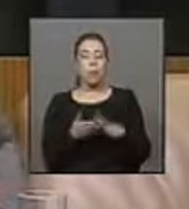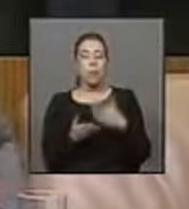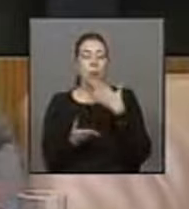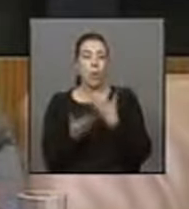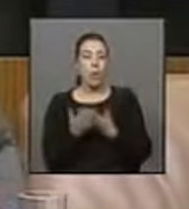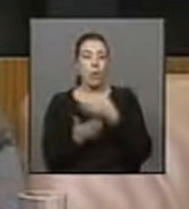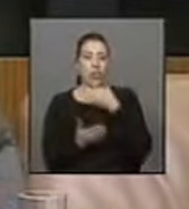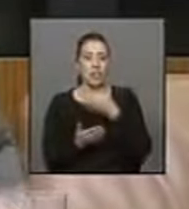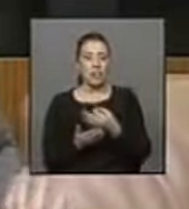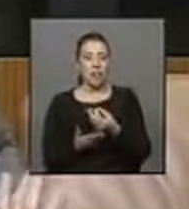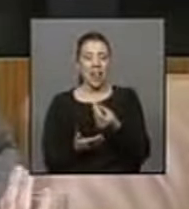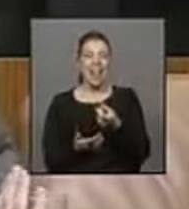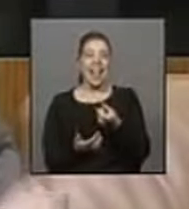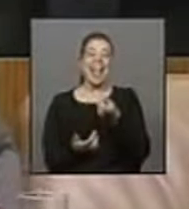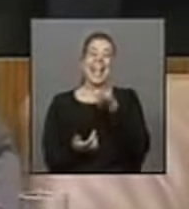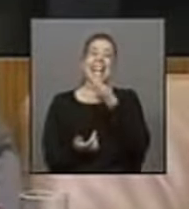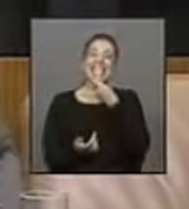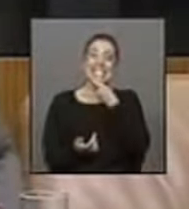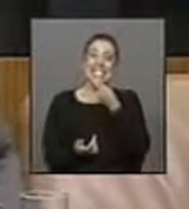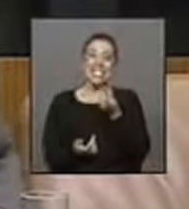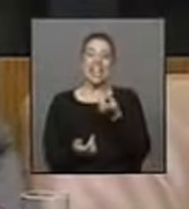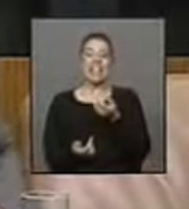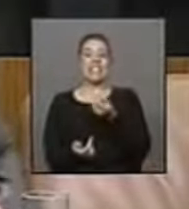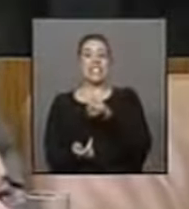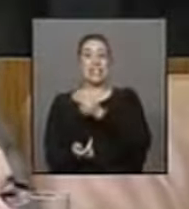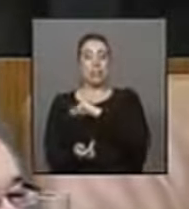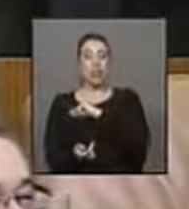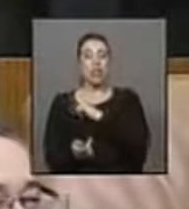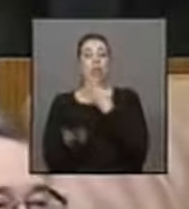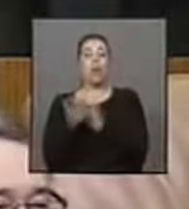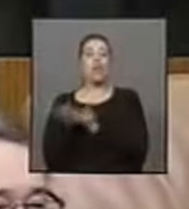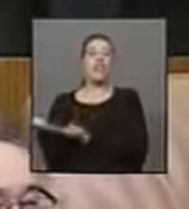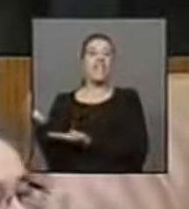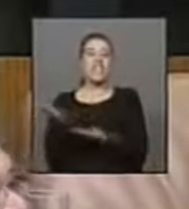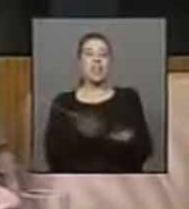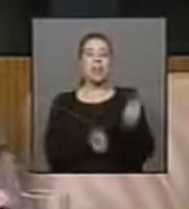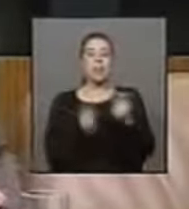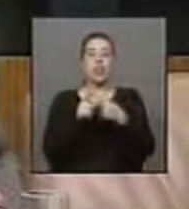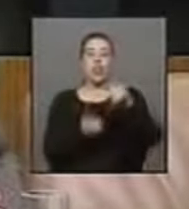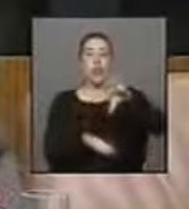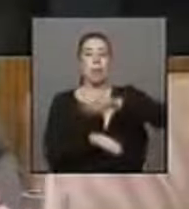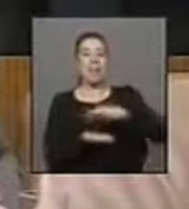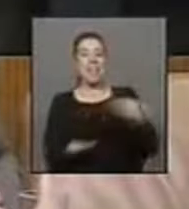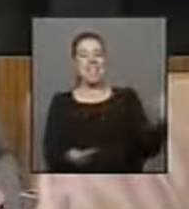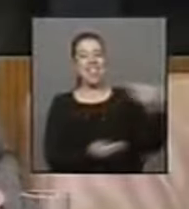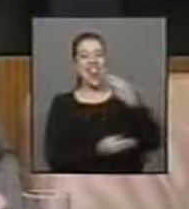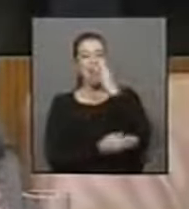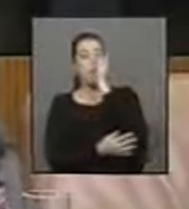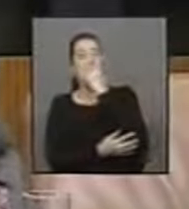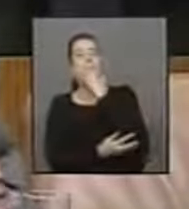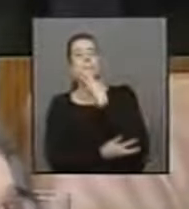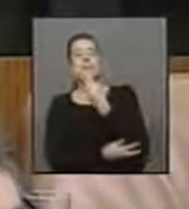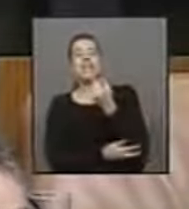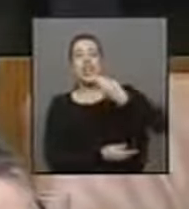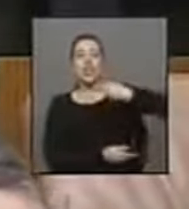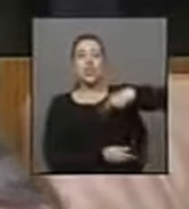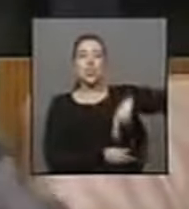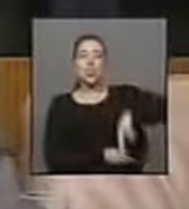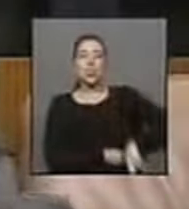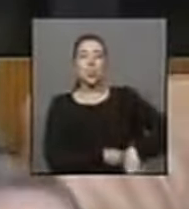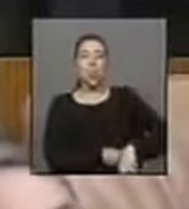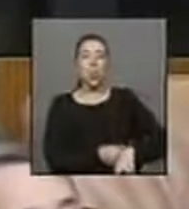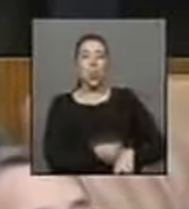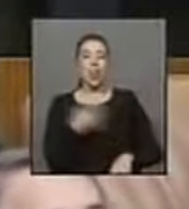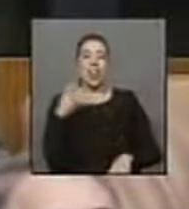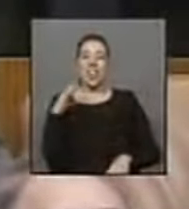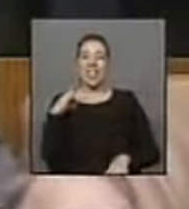en castellano y en inglés, cuando nosotros invitamos a la gente de otros países que vengan a ver la maravilla del sur, la maravilla de nuestro